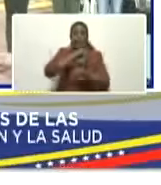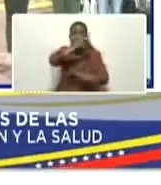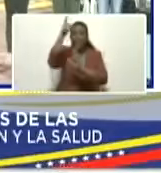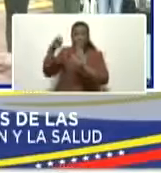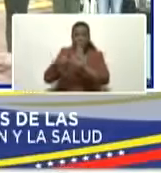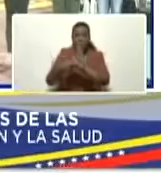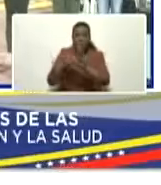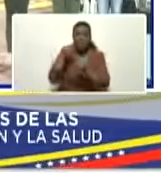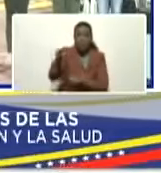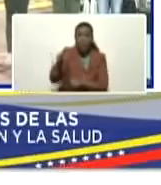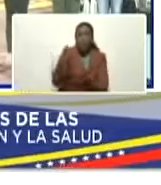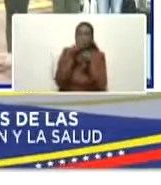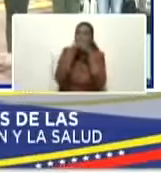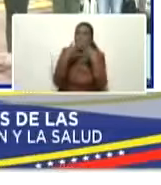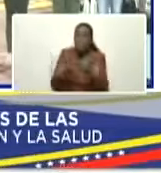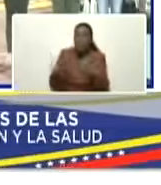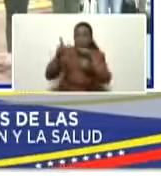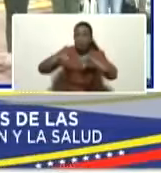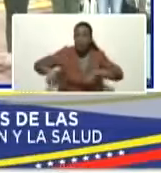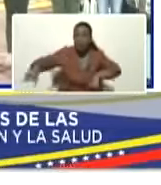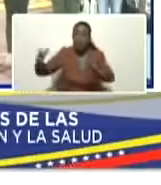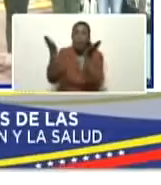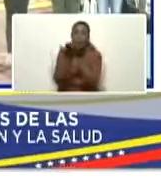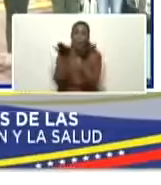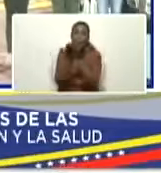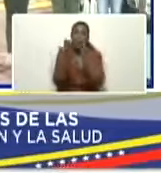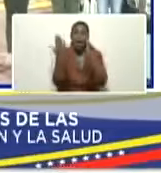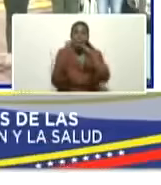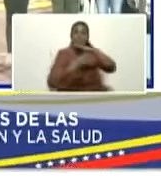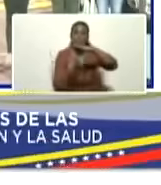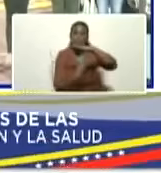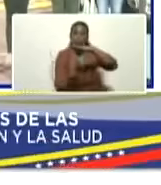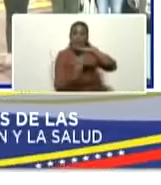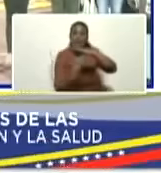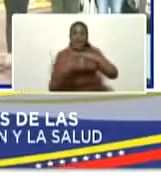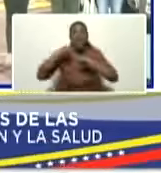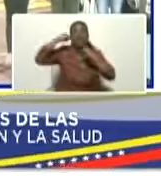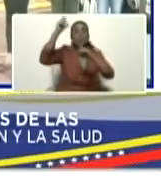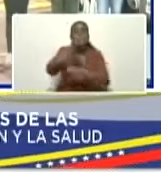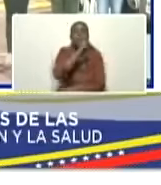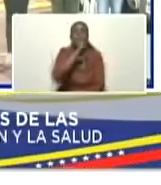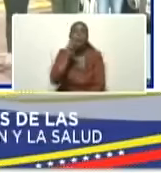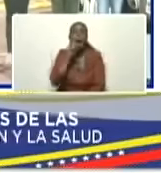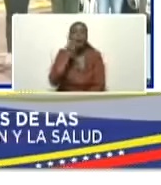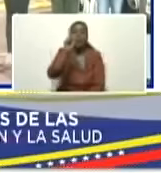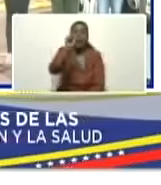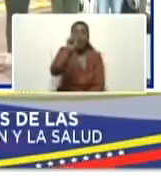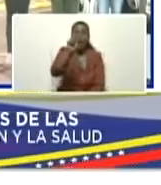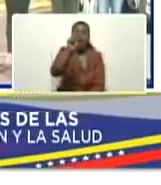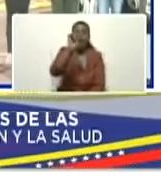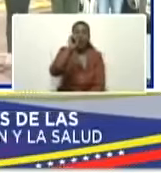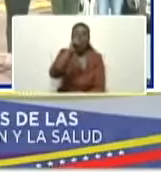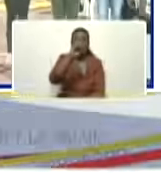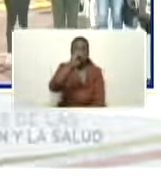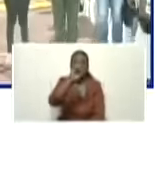integralmente, hermosa y bella, la escuela primaria bolivariana El Triunfo. ¡Adelante,